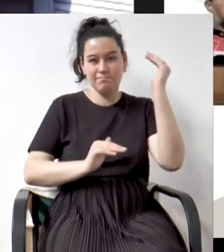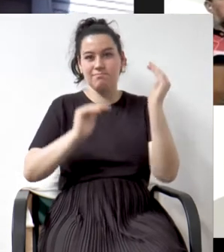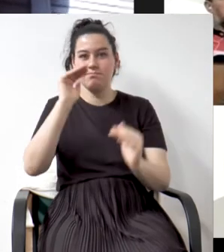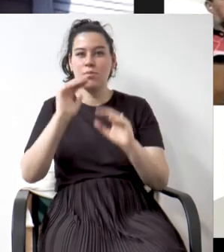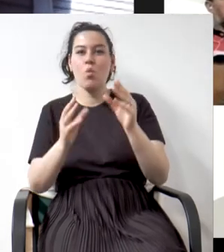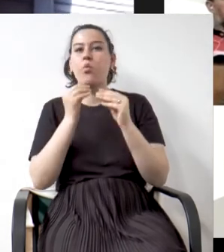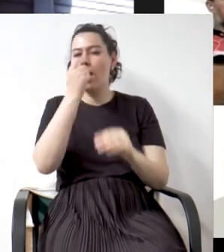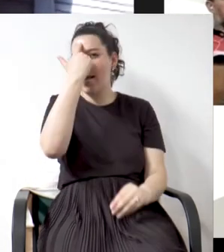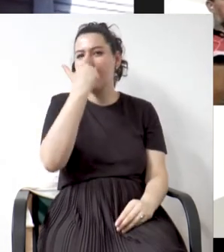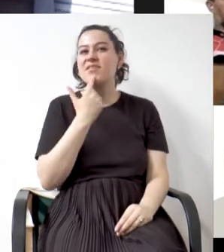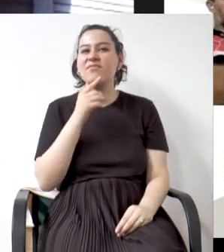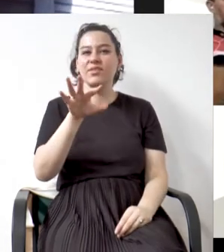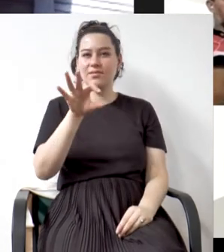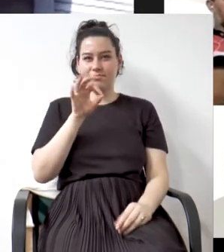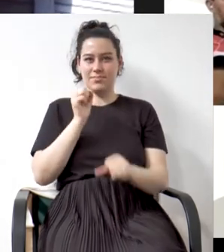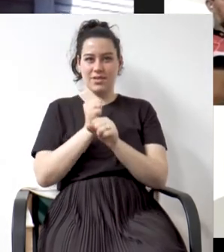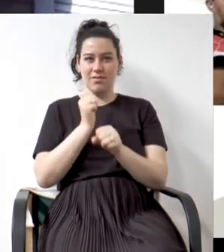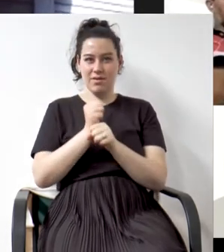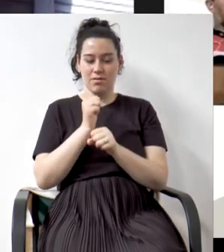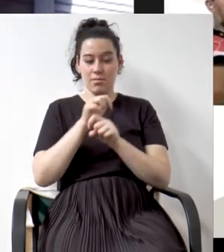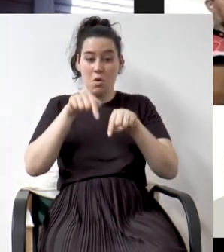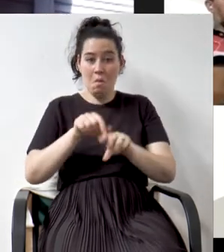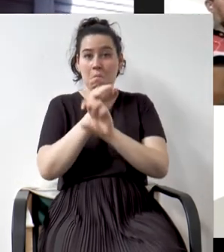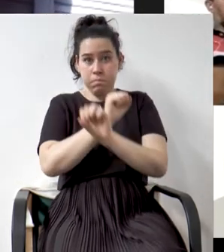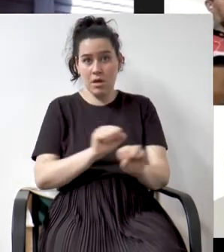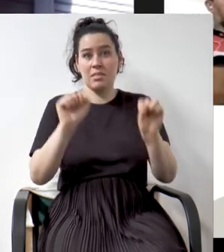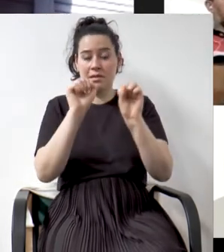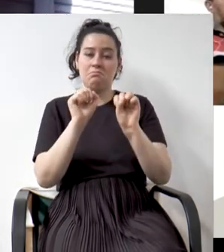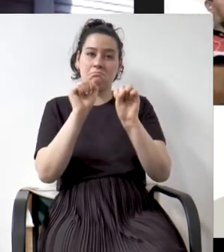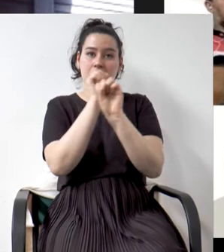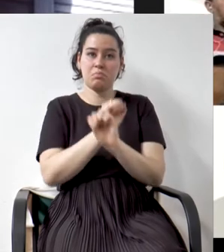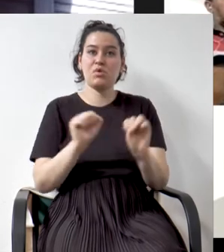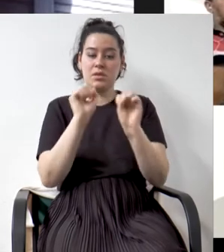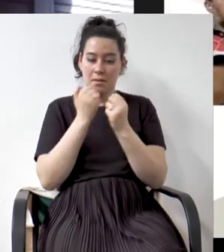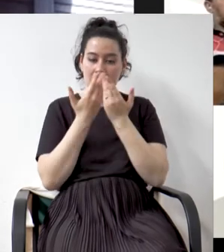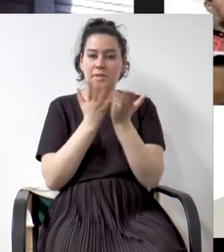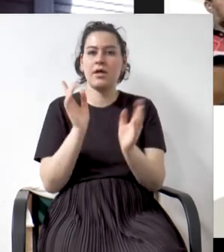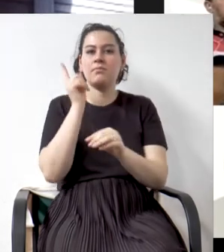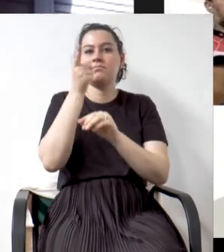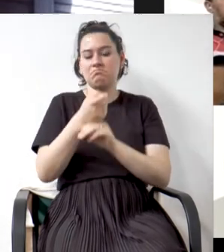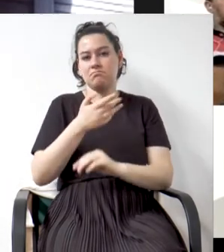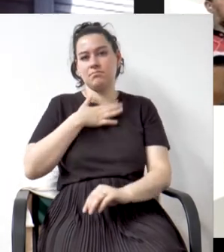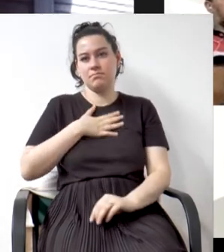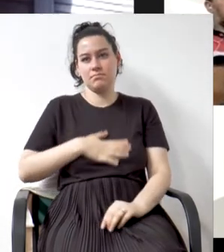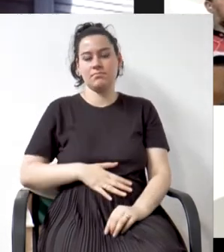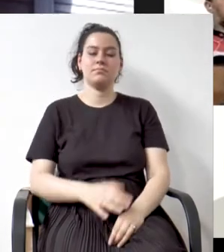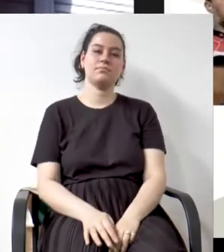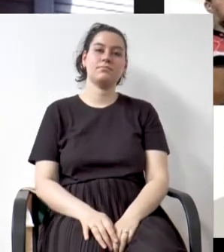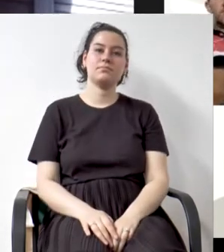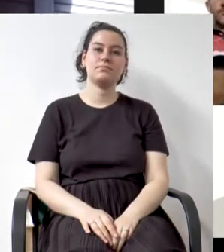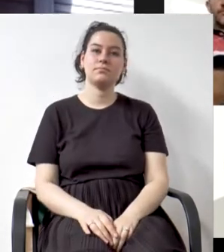para qué cuál perfil quiere agarrar, pero hoy tiene las condiciones dadas para poder tomar esa decisión tranquilamente.